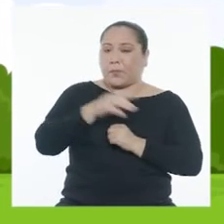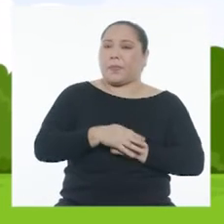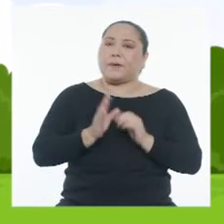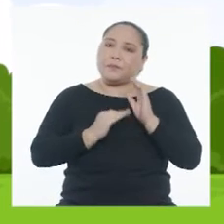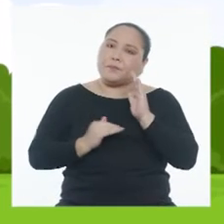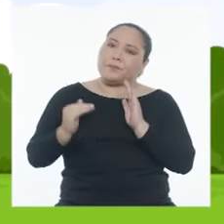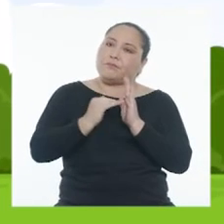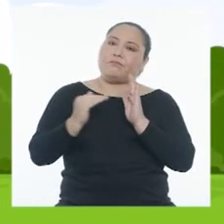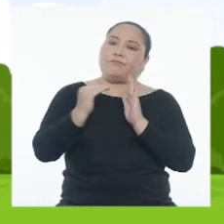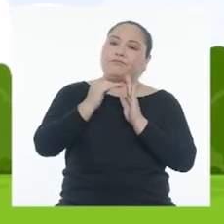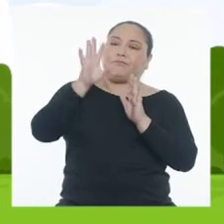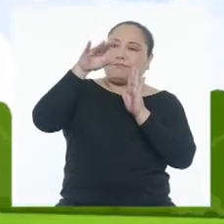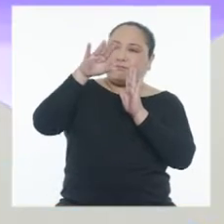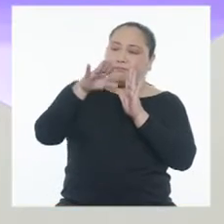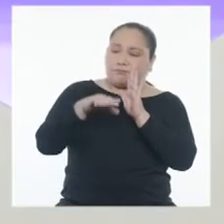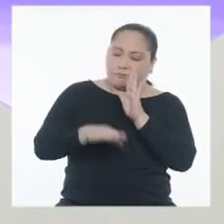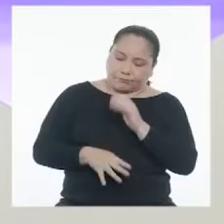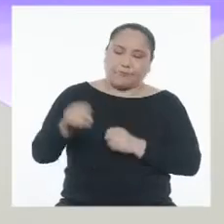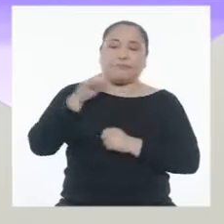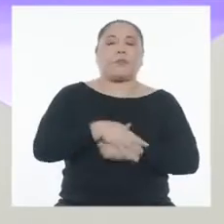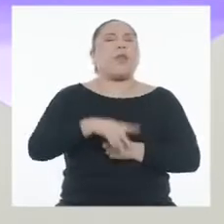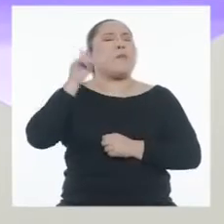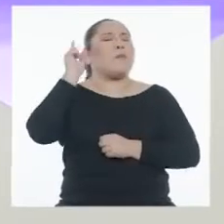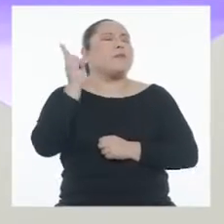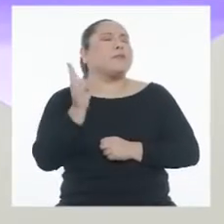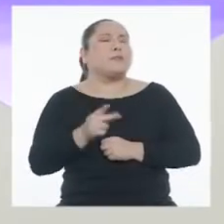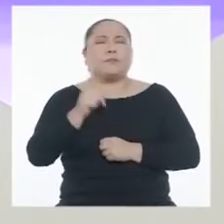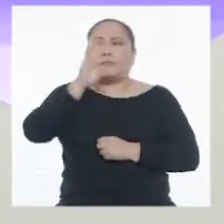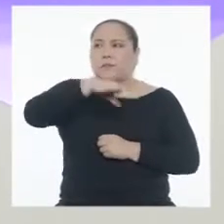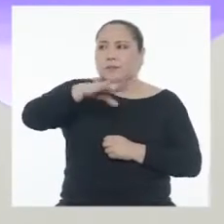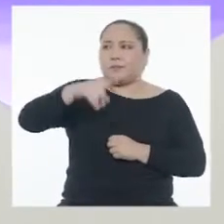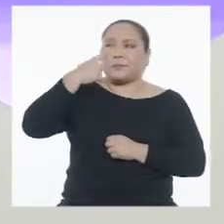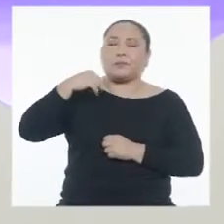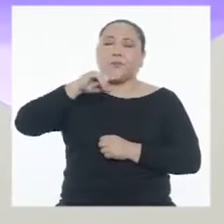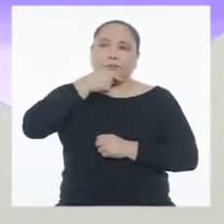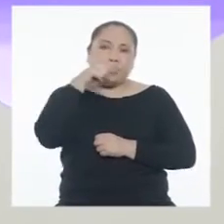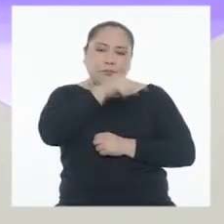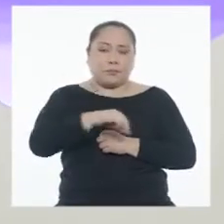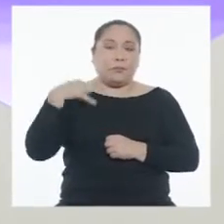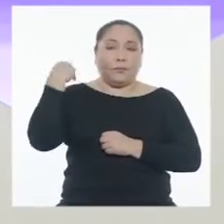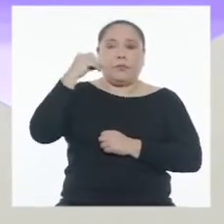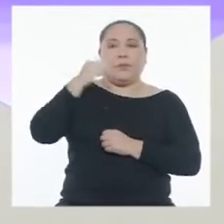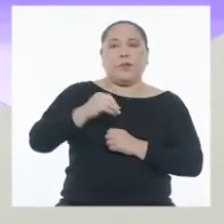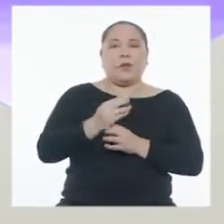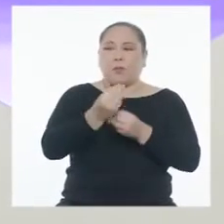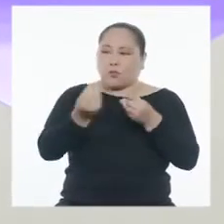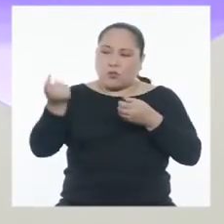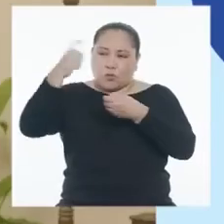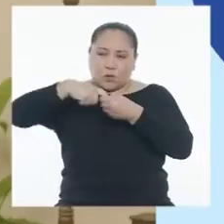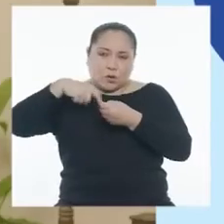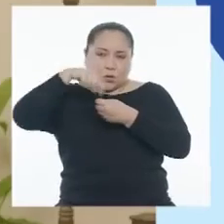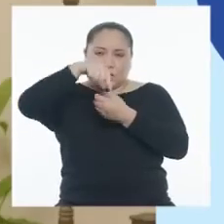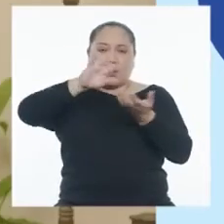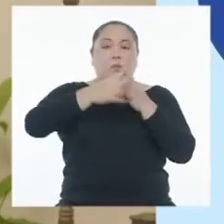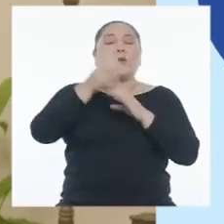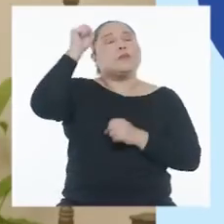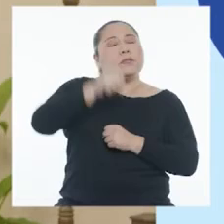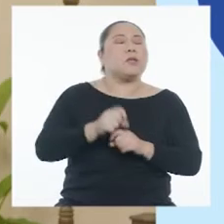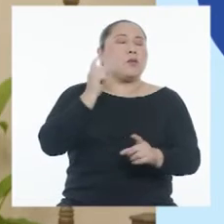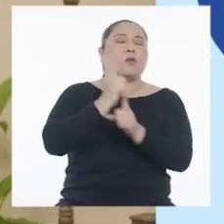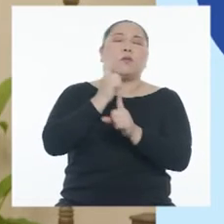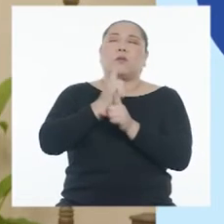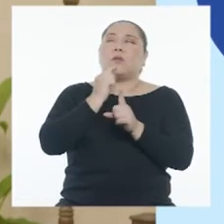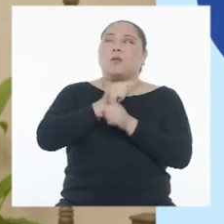disminuyan progresivamente. Profesor, ¿niñas, niños y adolescentes constituyen este sector de la población? Así es,